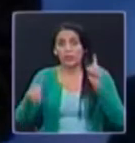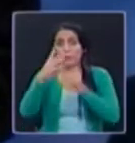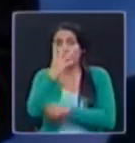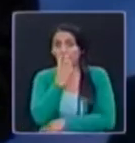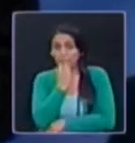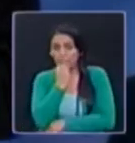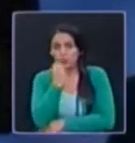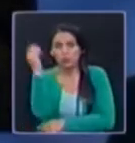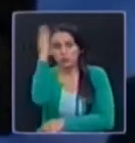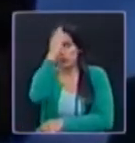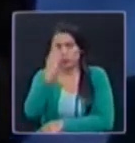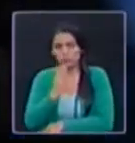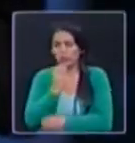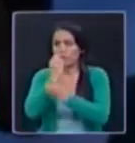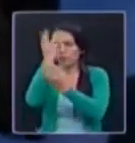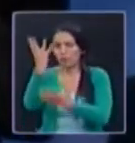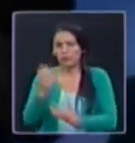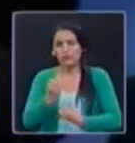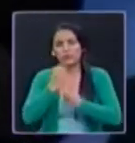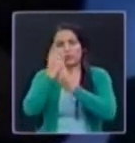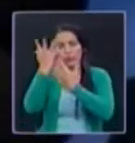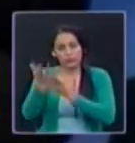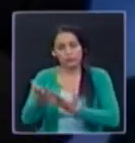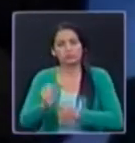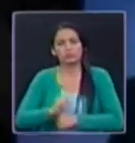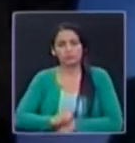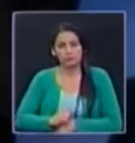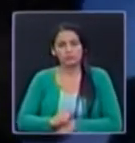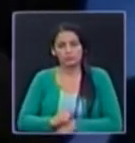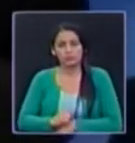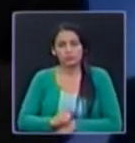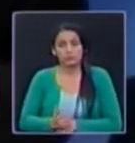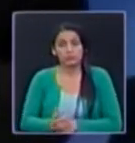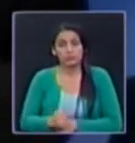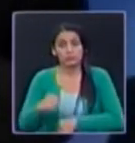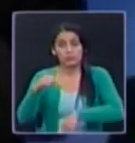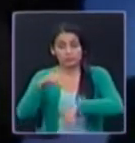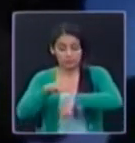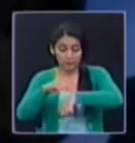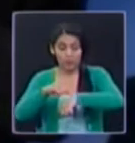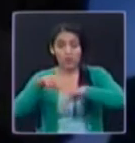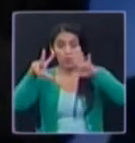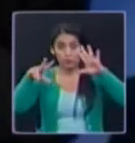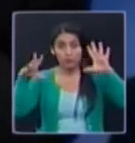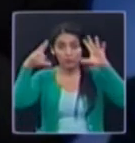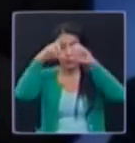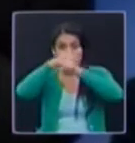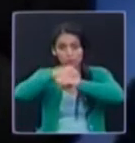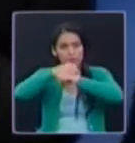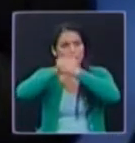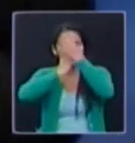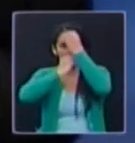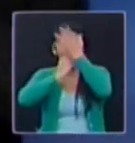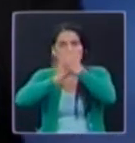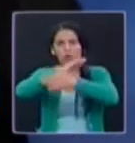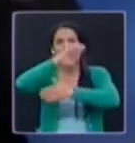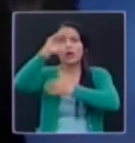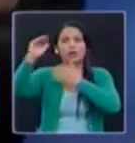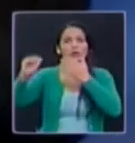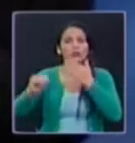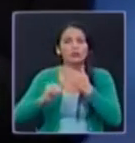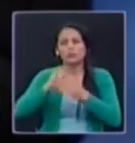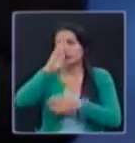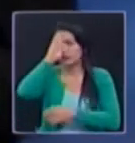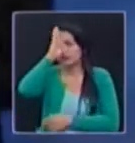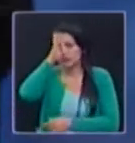sin información. Desde el momento en que dimos nuestra palabra, que era a las 8 de la noche, nosotros siempre le informamos al país de quién